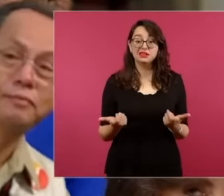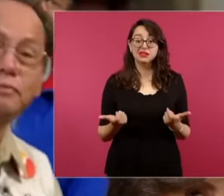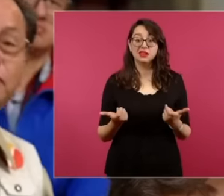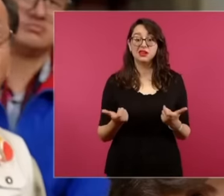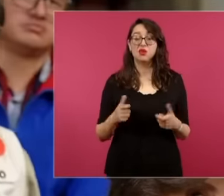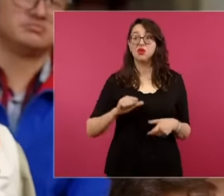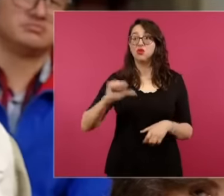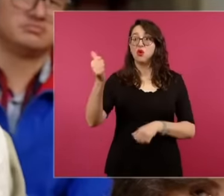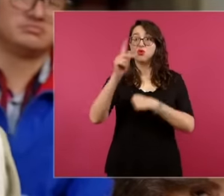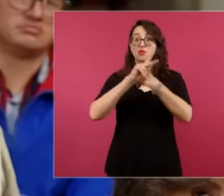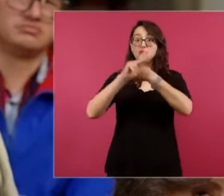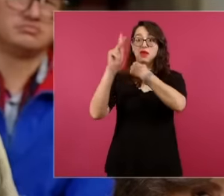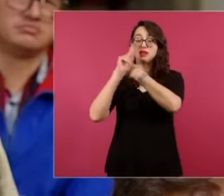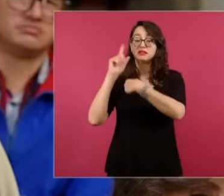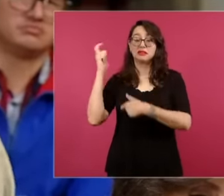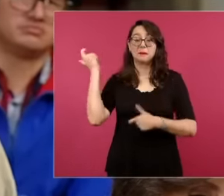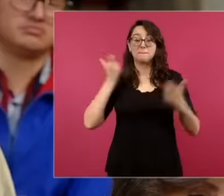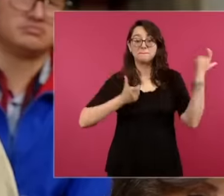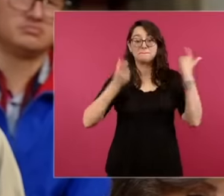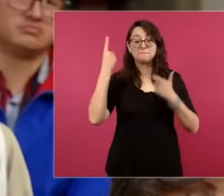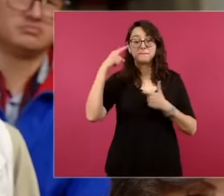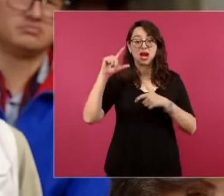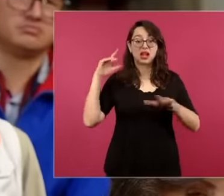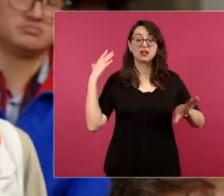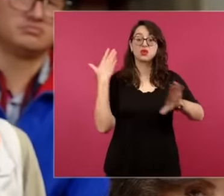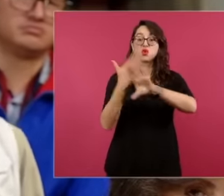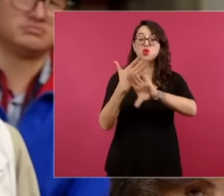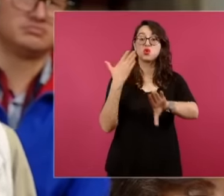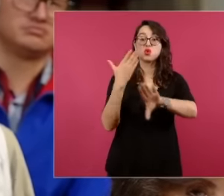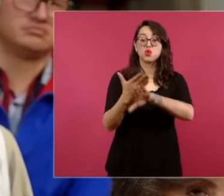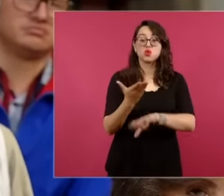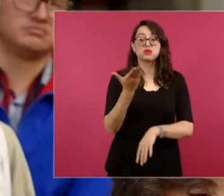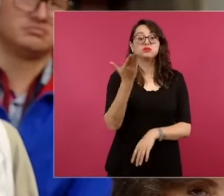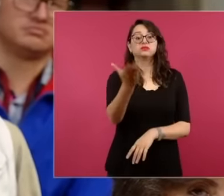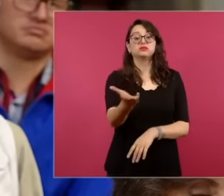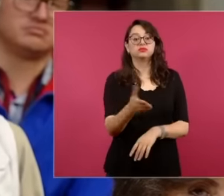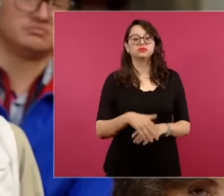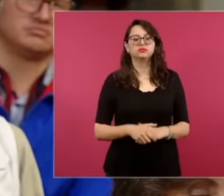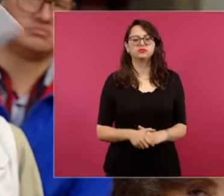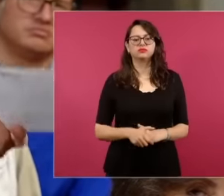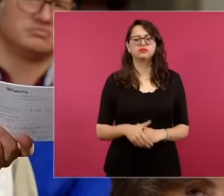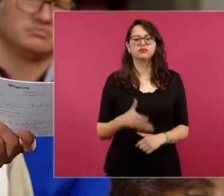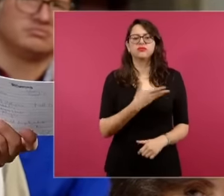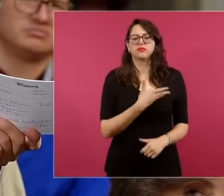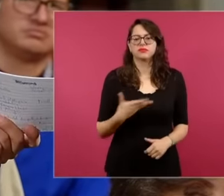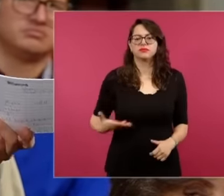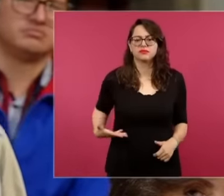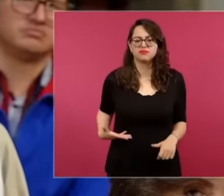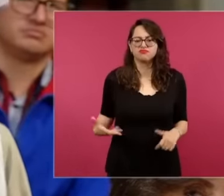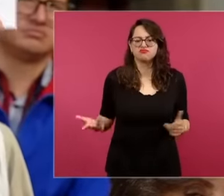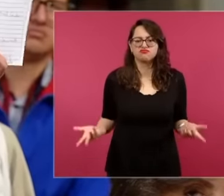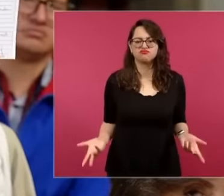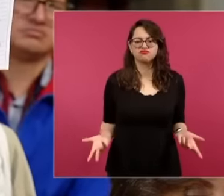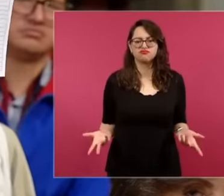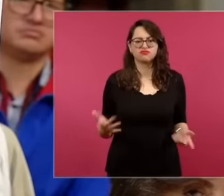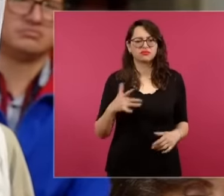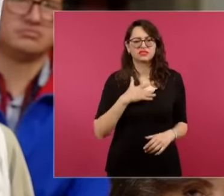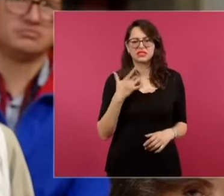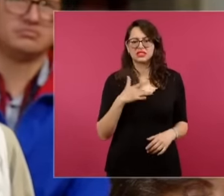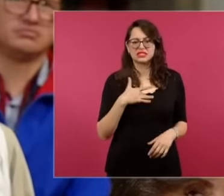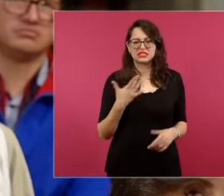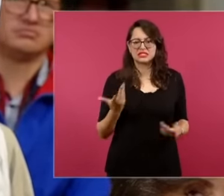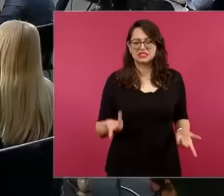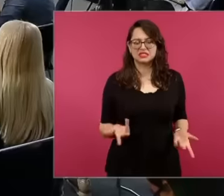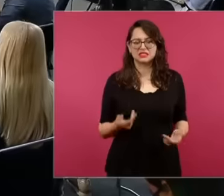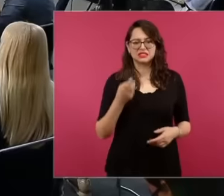desde el extranjero para golpearlo usted. En este caso, presidente, ¿no sería incluso